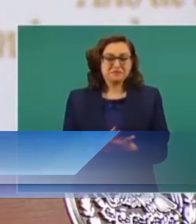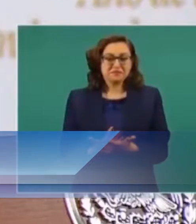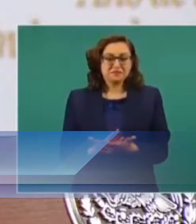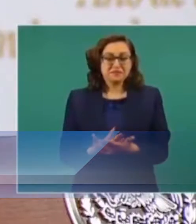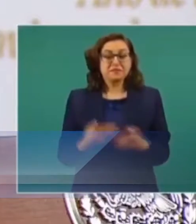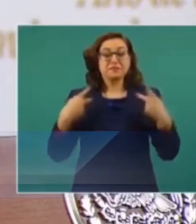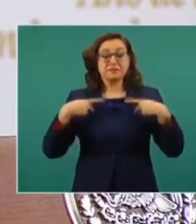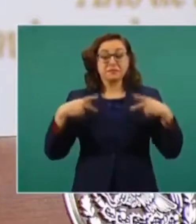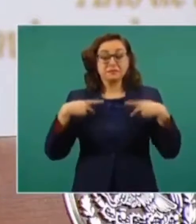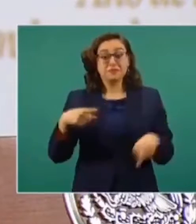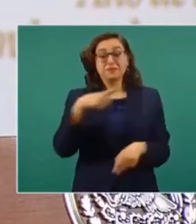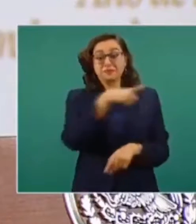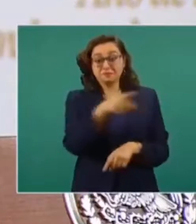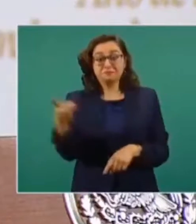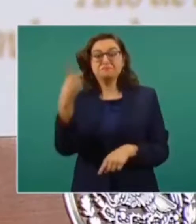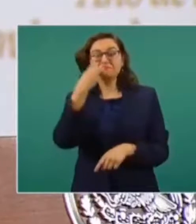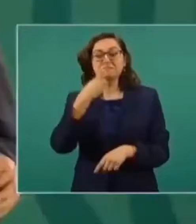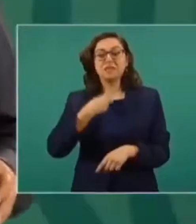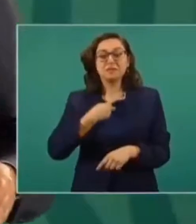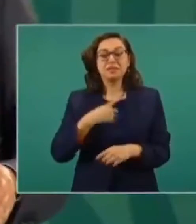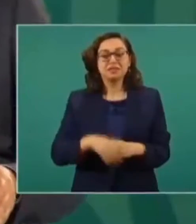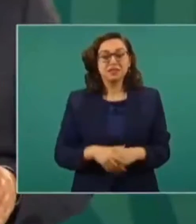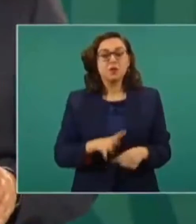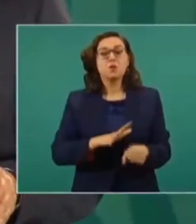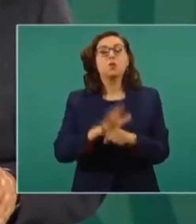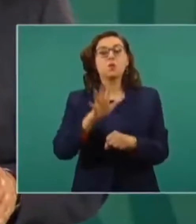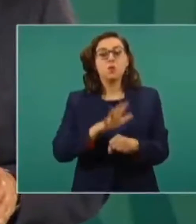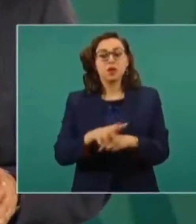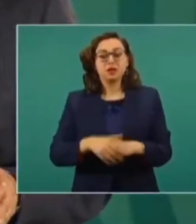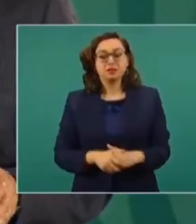Voy a comentarlo.